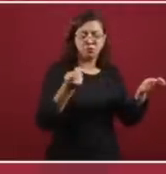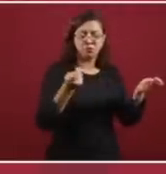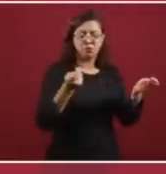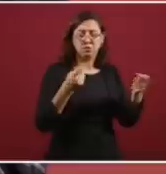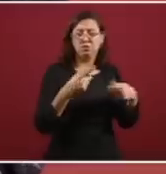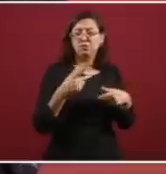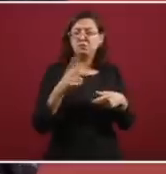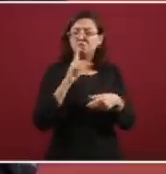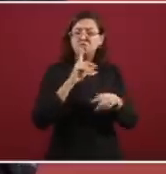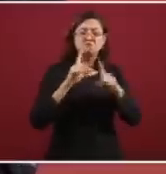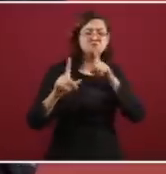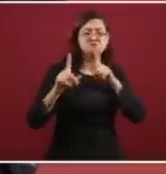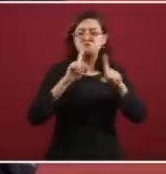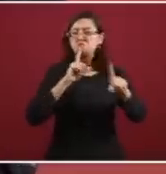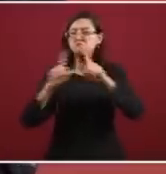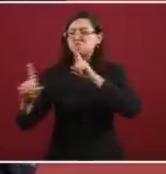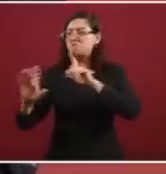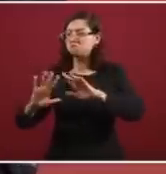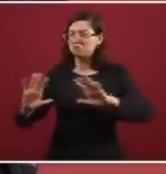callados,